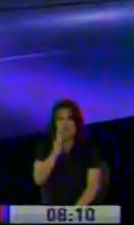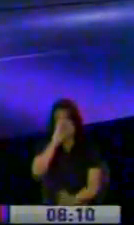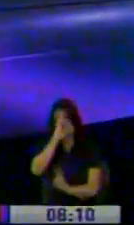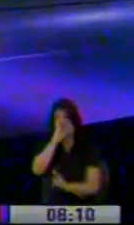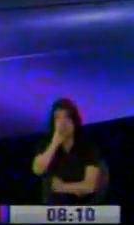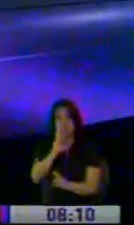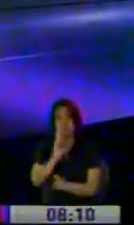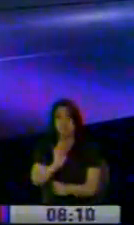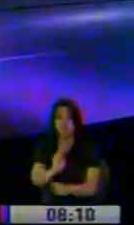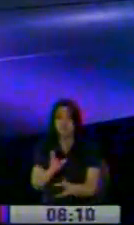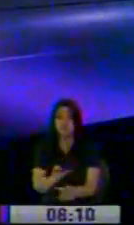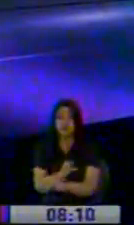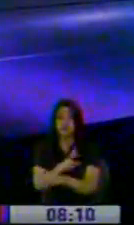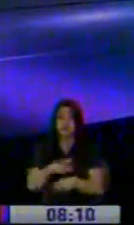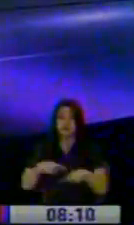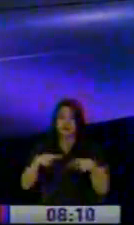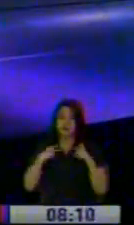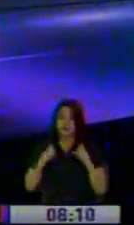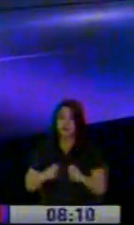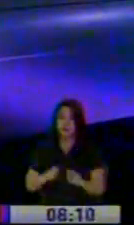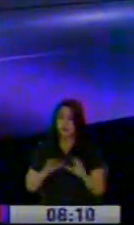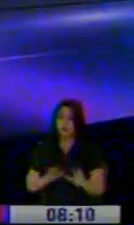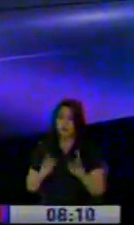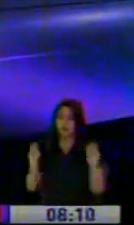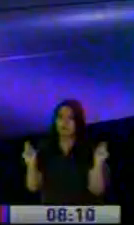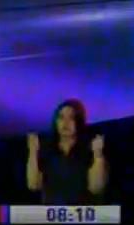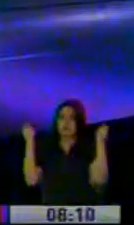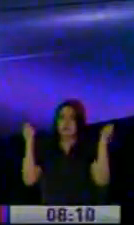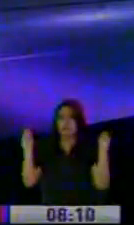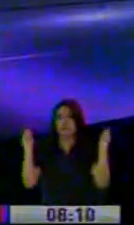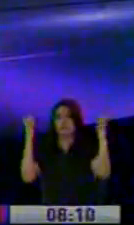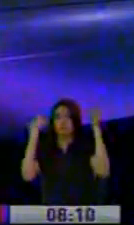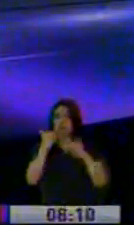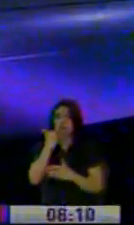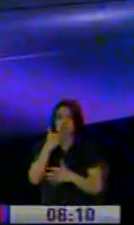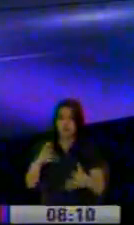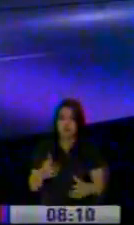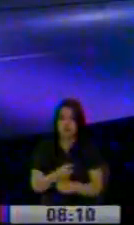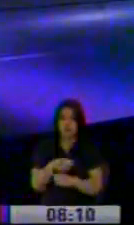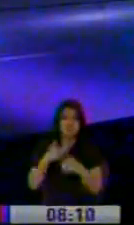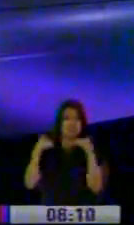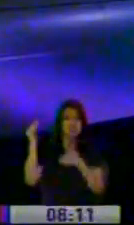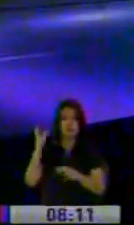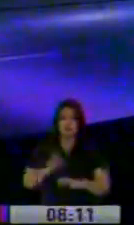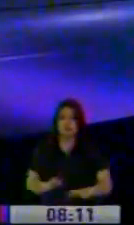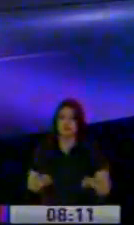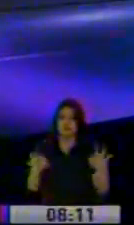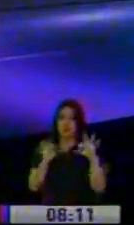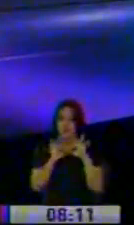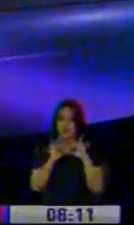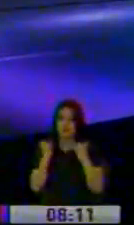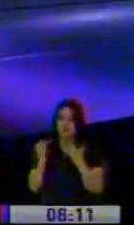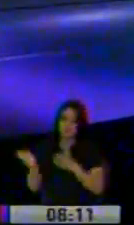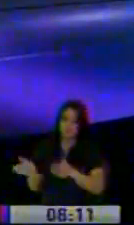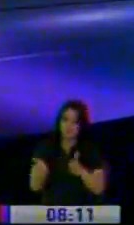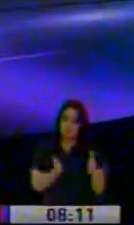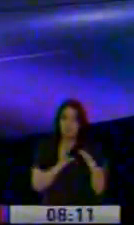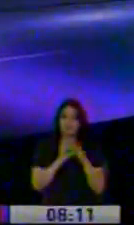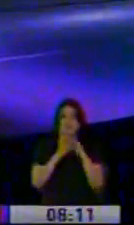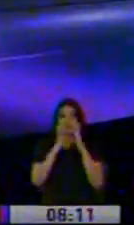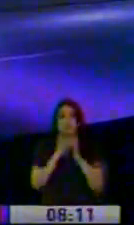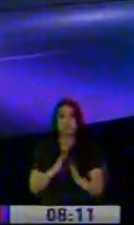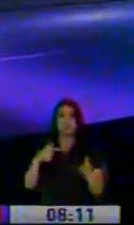más aún en este tipo de festividades en las cuales la seguridad tiene que primar. Vamos ahora con Sofía